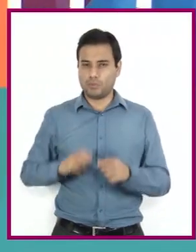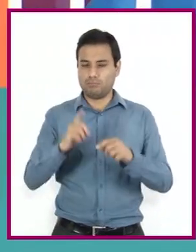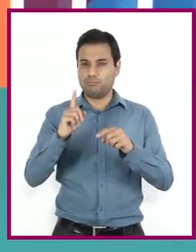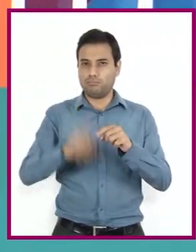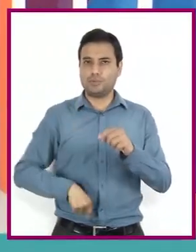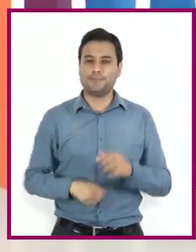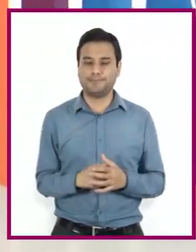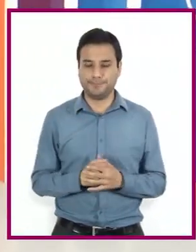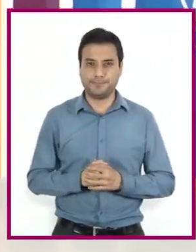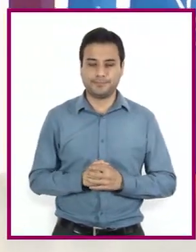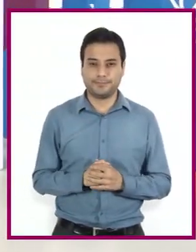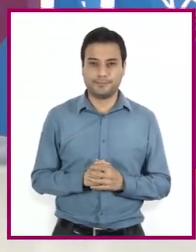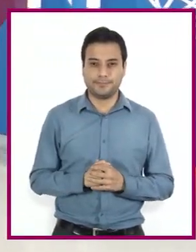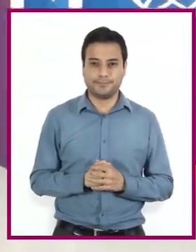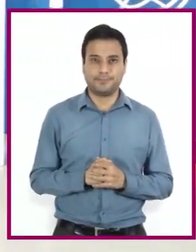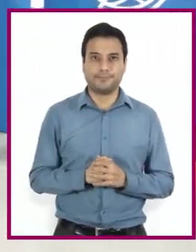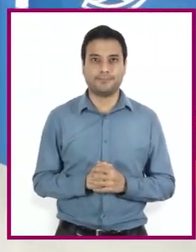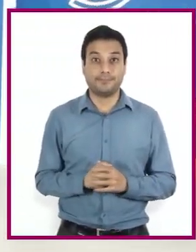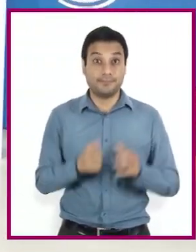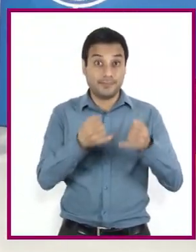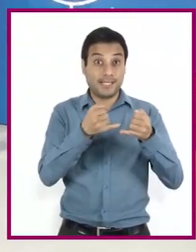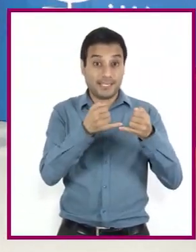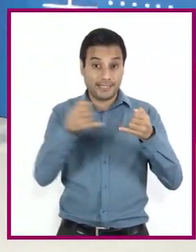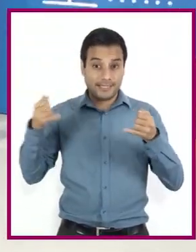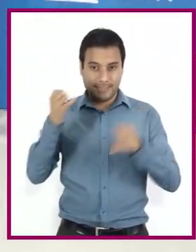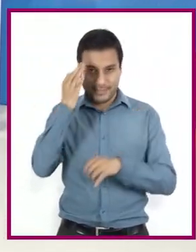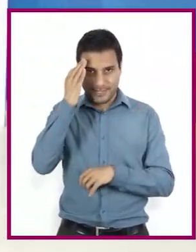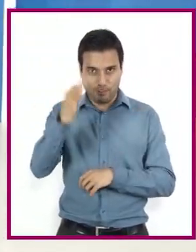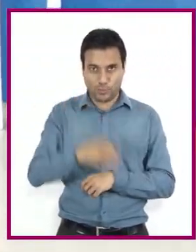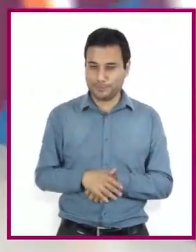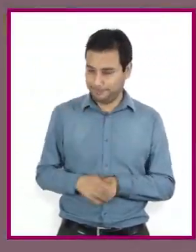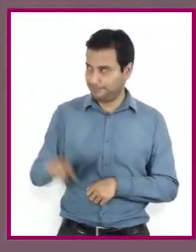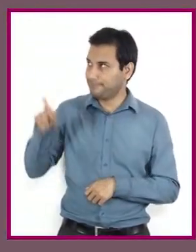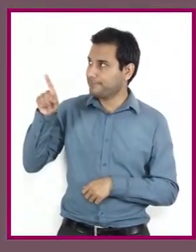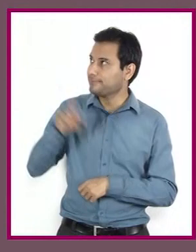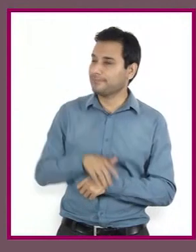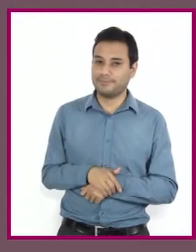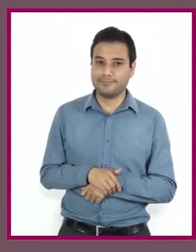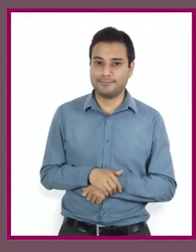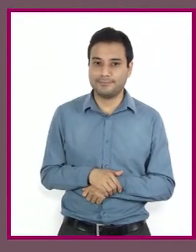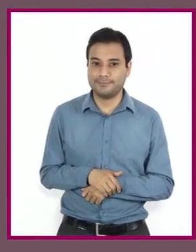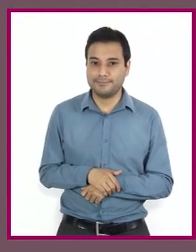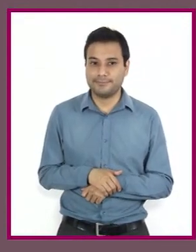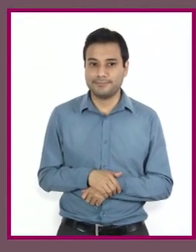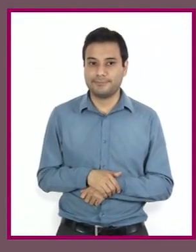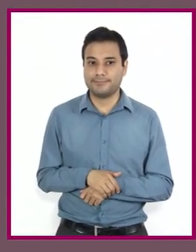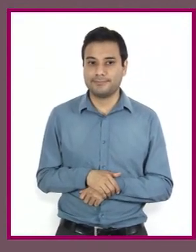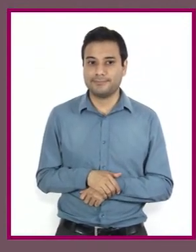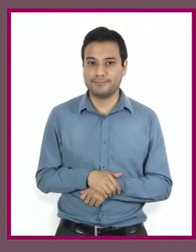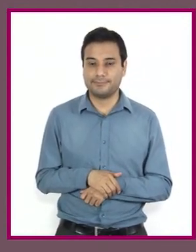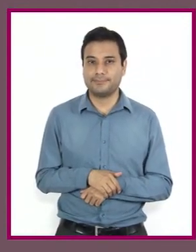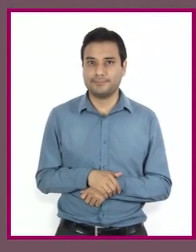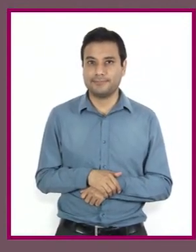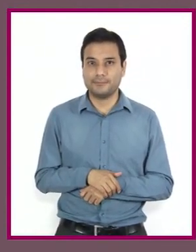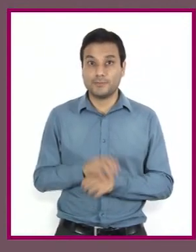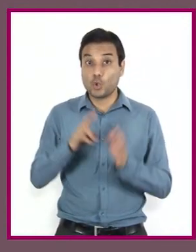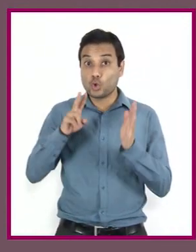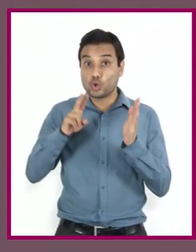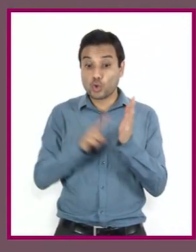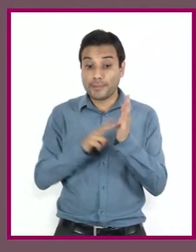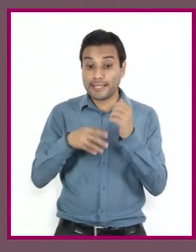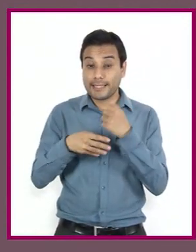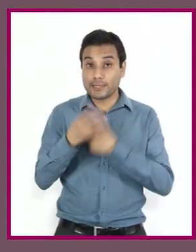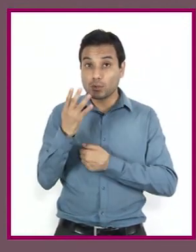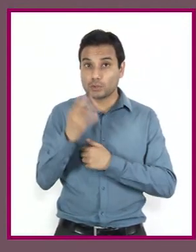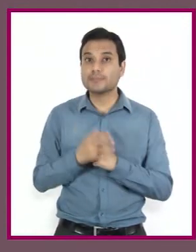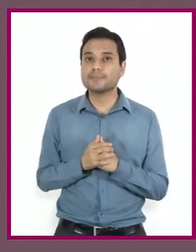entre otras. Vayamos por última vez a nuestra línea del tiempo. Anotaremos en la reforma de